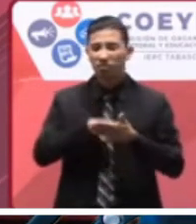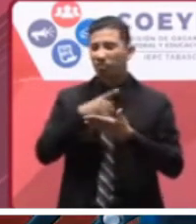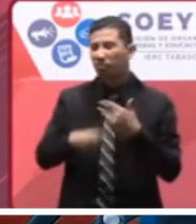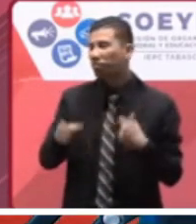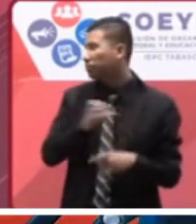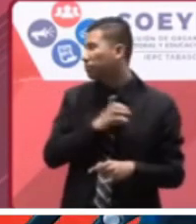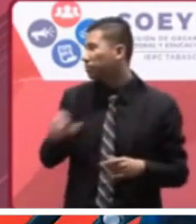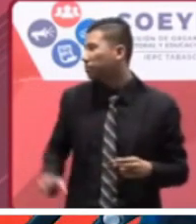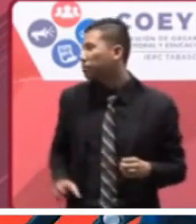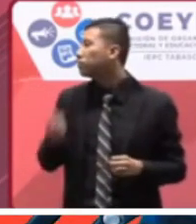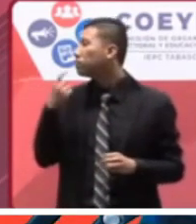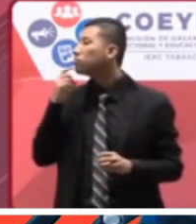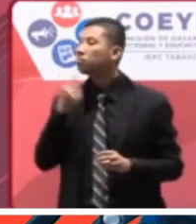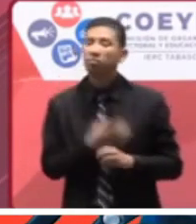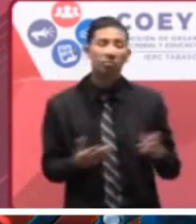López Obrador,